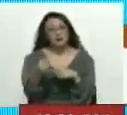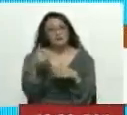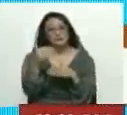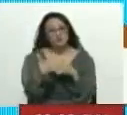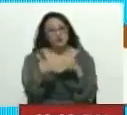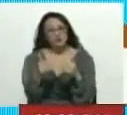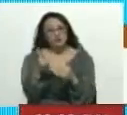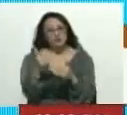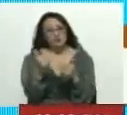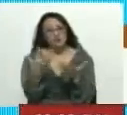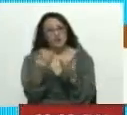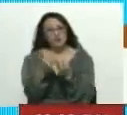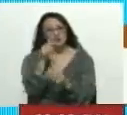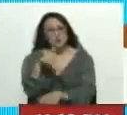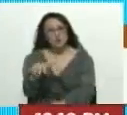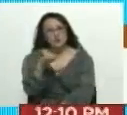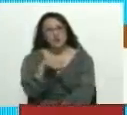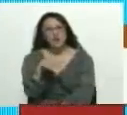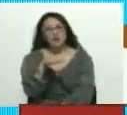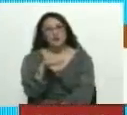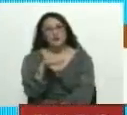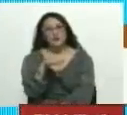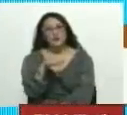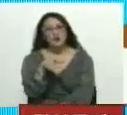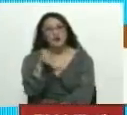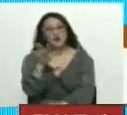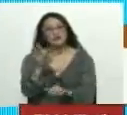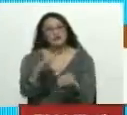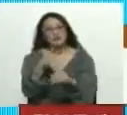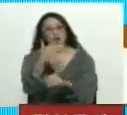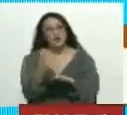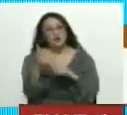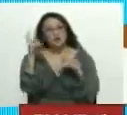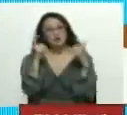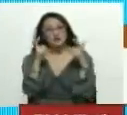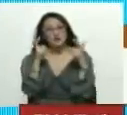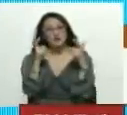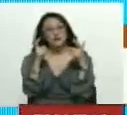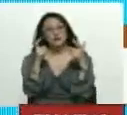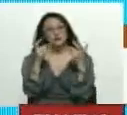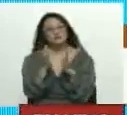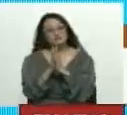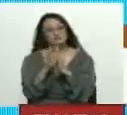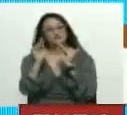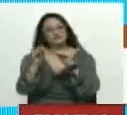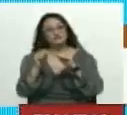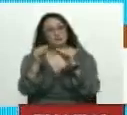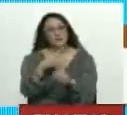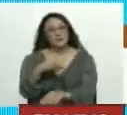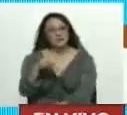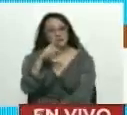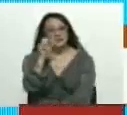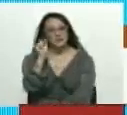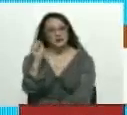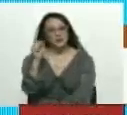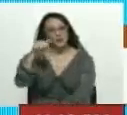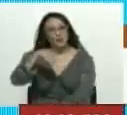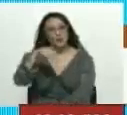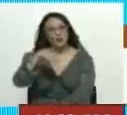con el poder popular hacia el ese es el proyecto de Chávez por eso el llamado que nos ha hecho el presidente maduro hoy